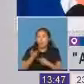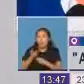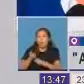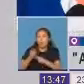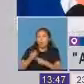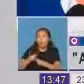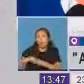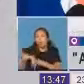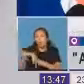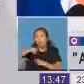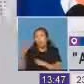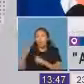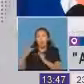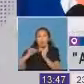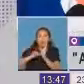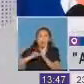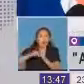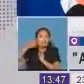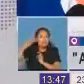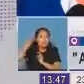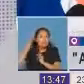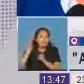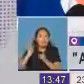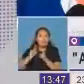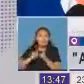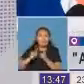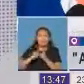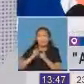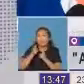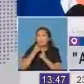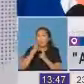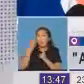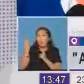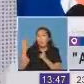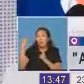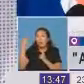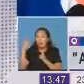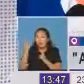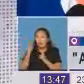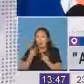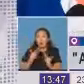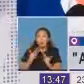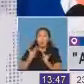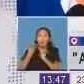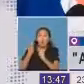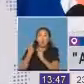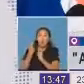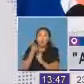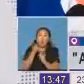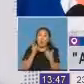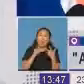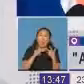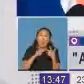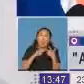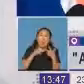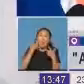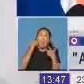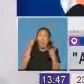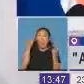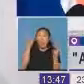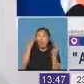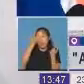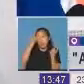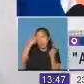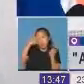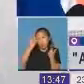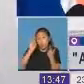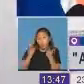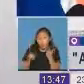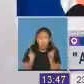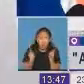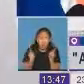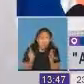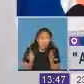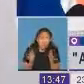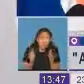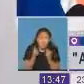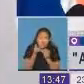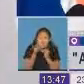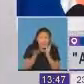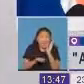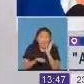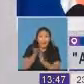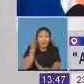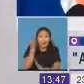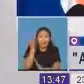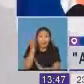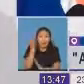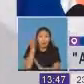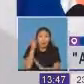a países como Chile, a países como Brasil, a países como Uruguay, con altos costos, y